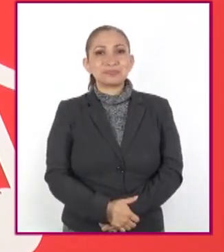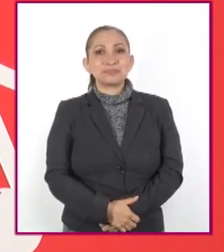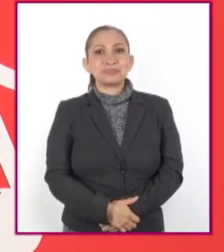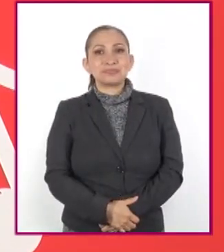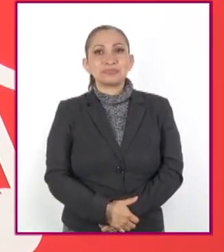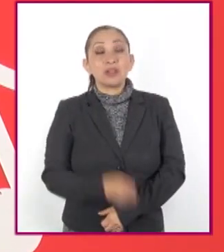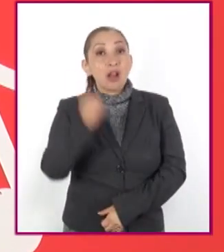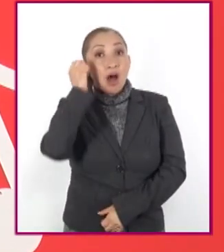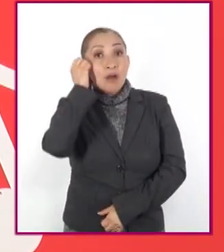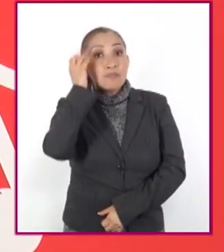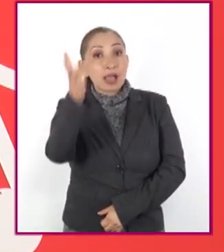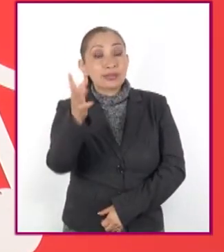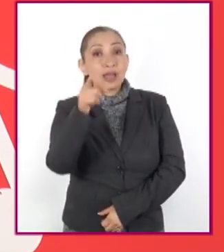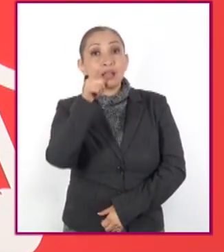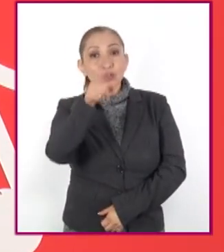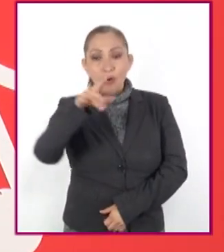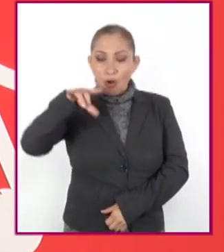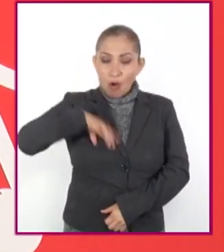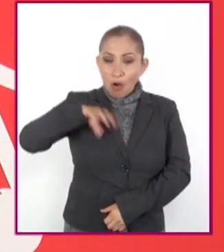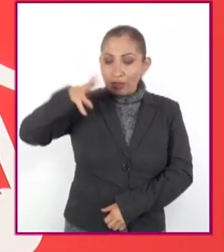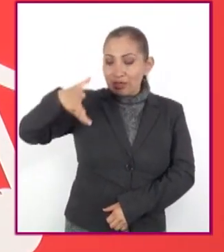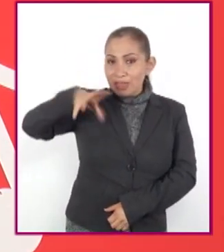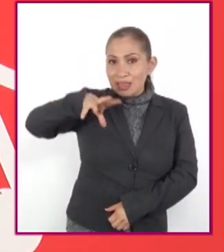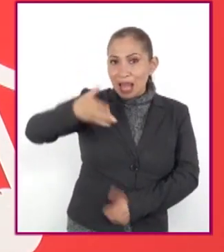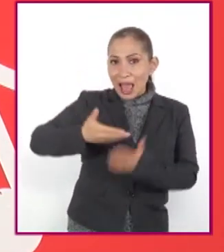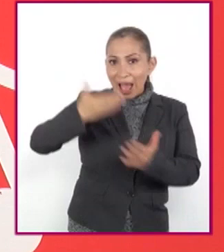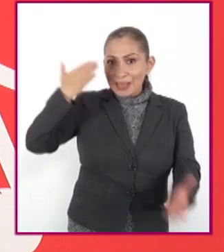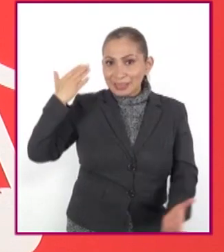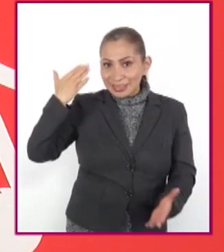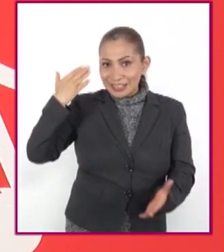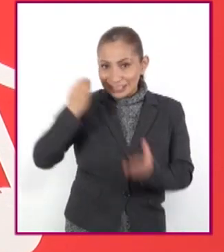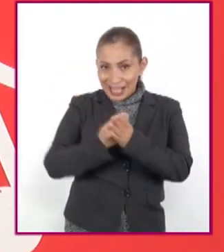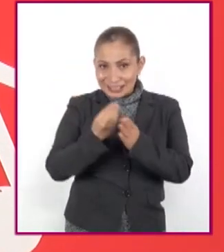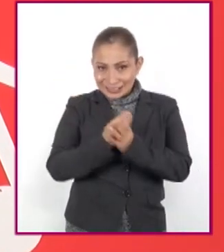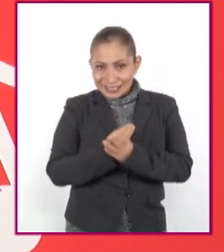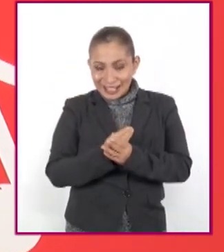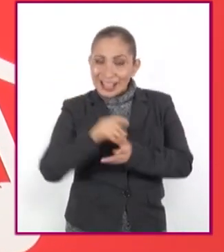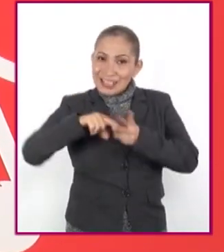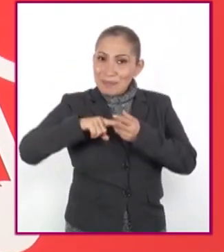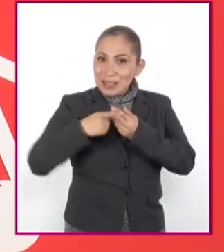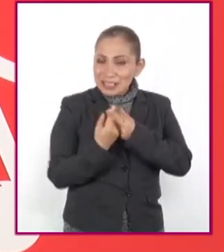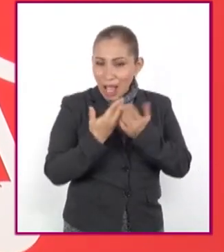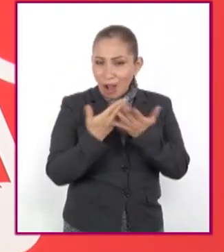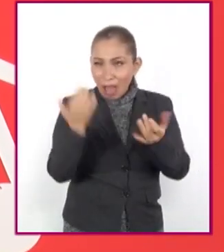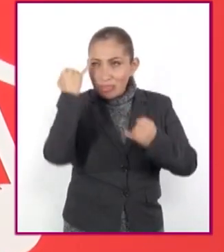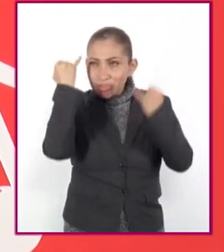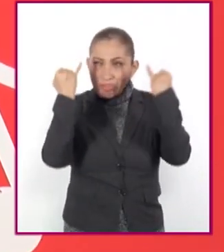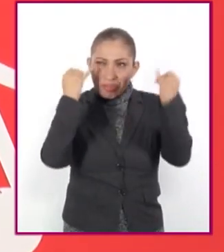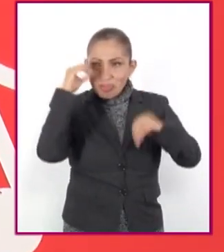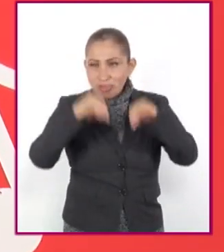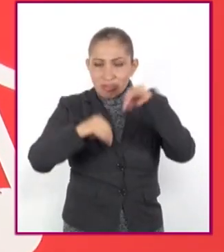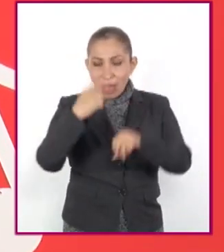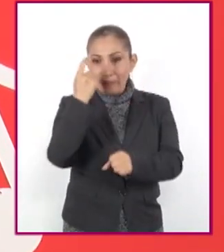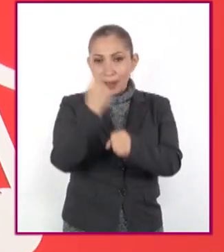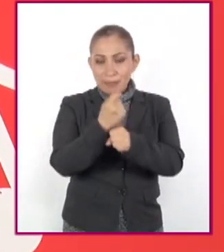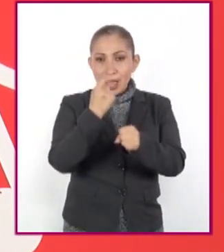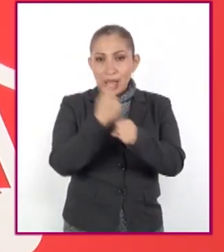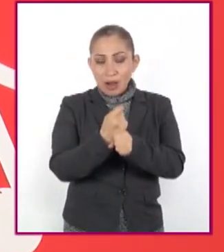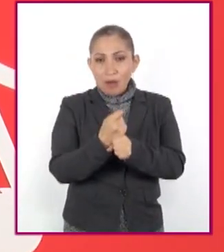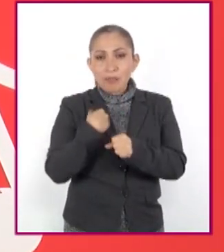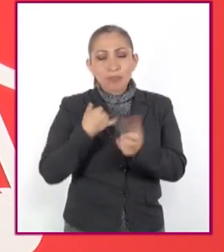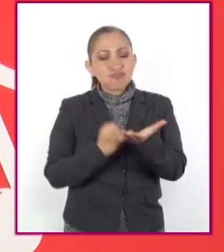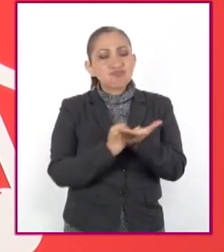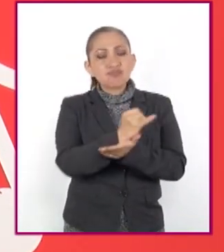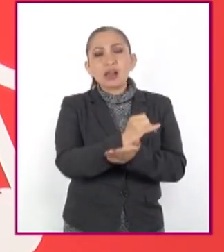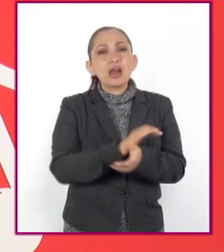Y no olviden a su títere de la sesión anterior. Ahora sí, comencemos a crear. Primero, vamos a